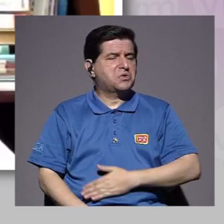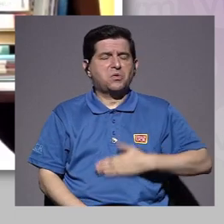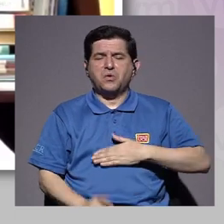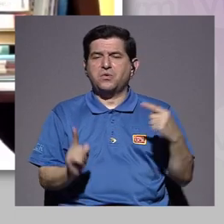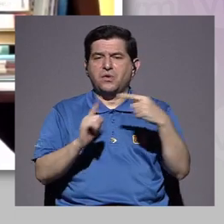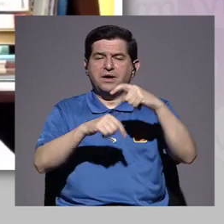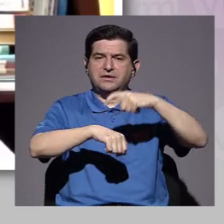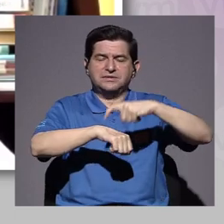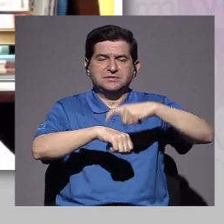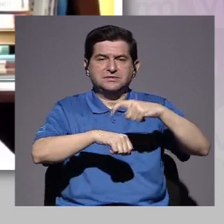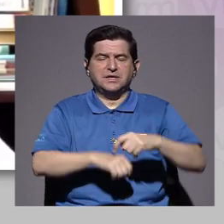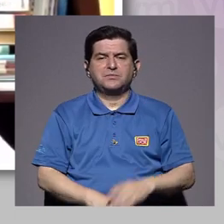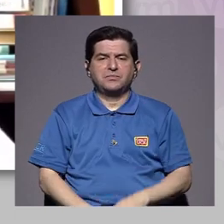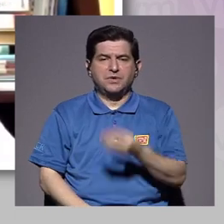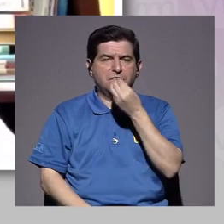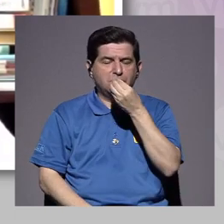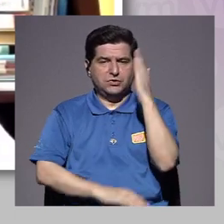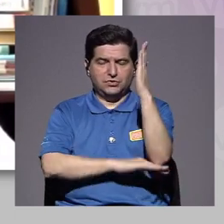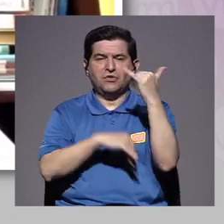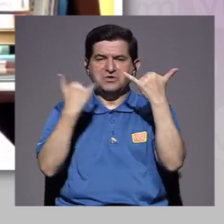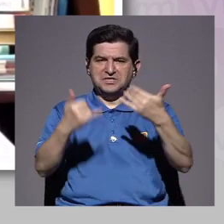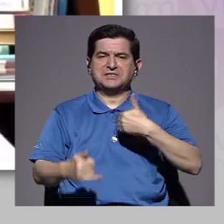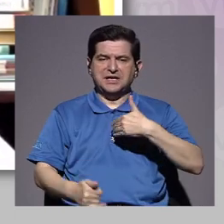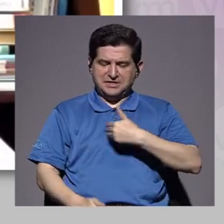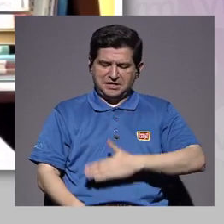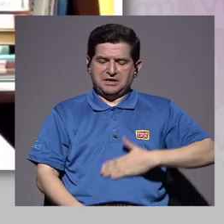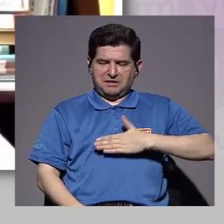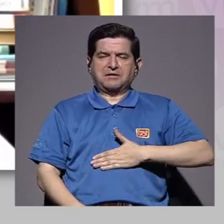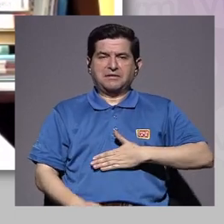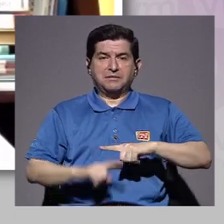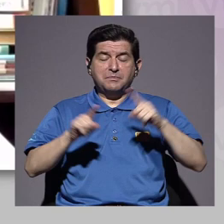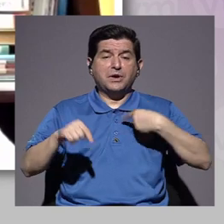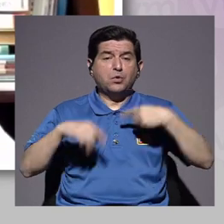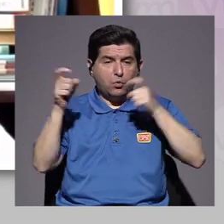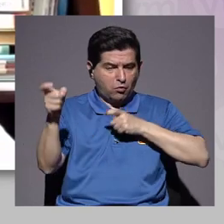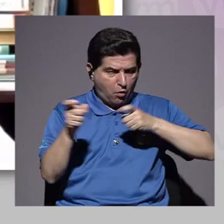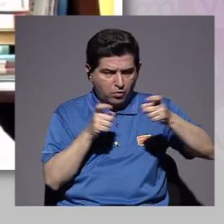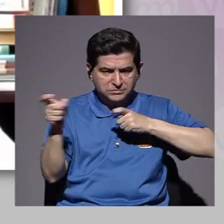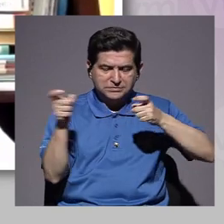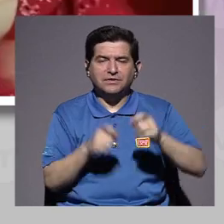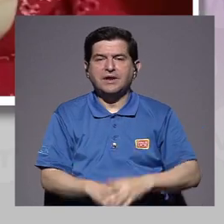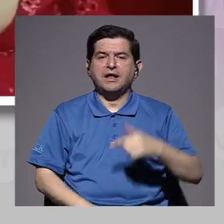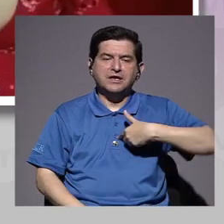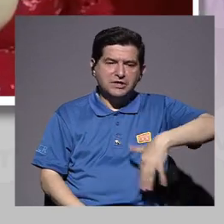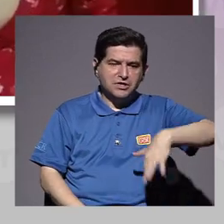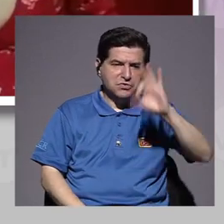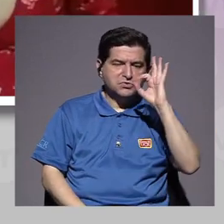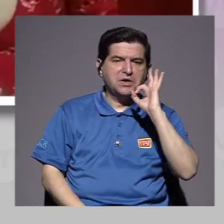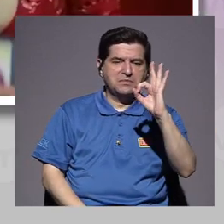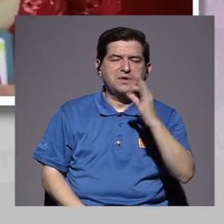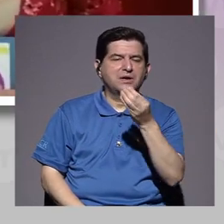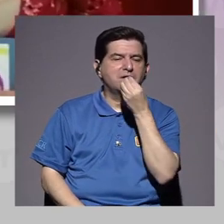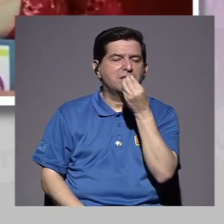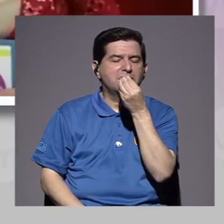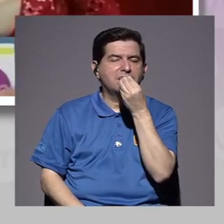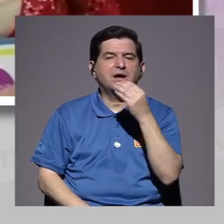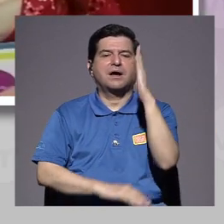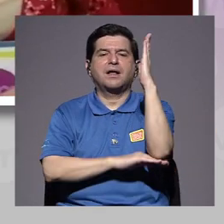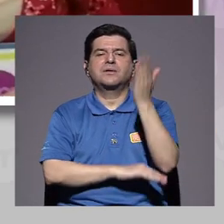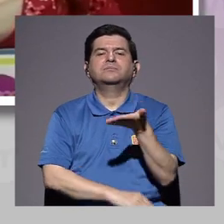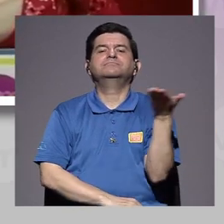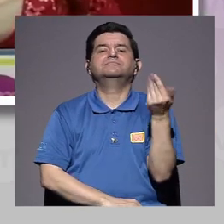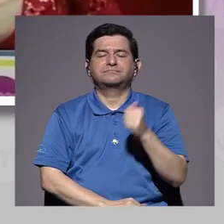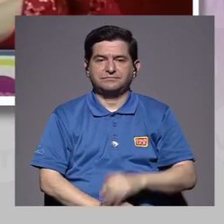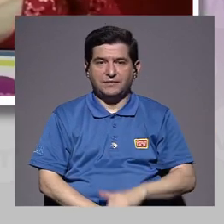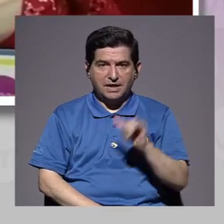hora del almuerzo, y a la hora del almuerzo pues ya tengo hambrita, pero la puedo controlar y entonces puedo elegir bien lo que voy a almorzar.